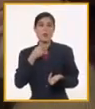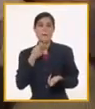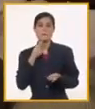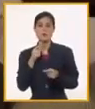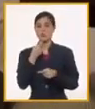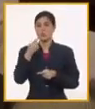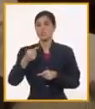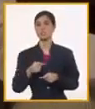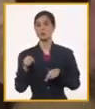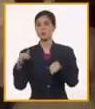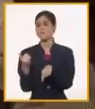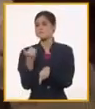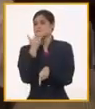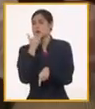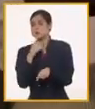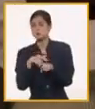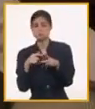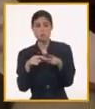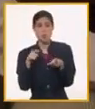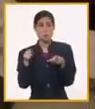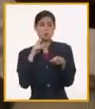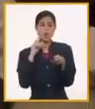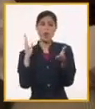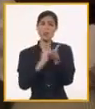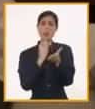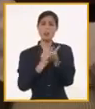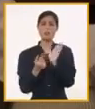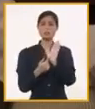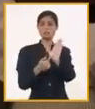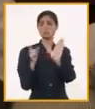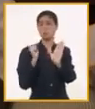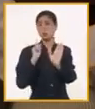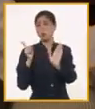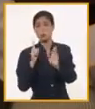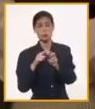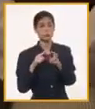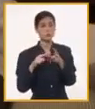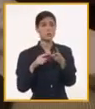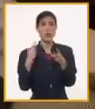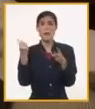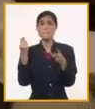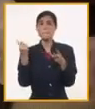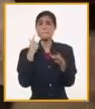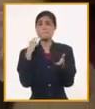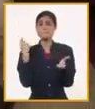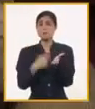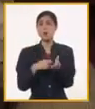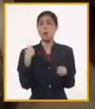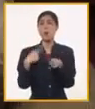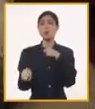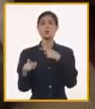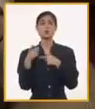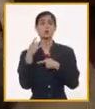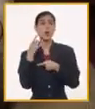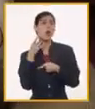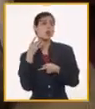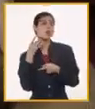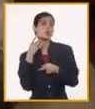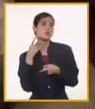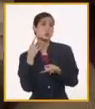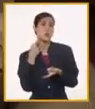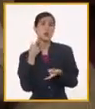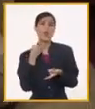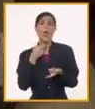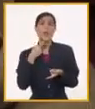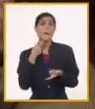aquí, usted no reportó esto. Había impuestos que le daban de alcoholes. Le buscaban cosas que